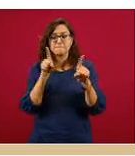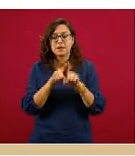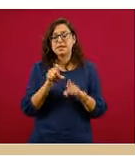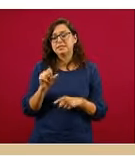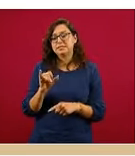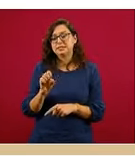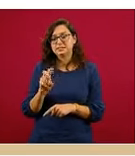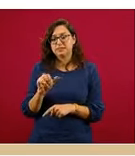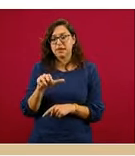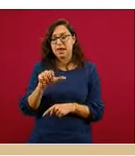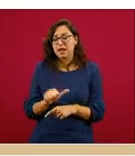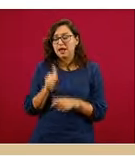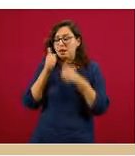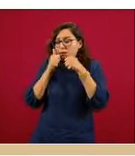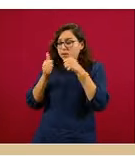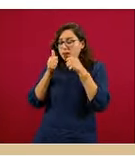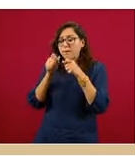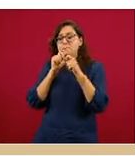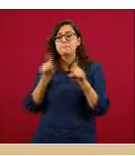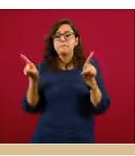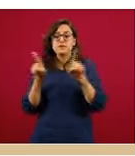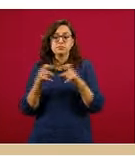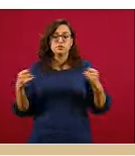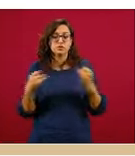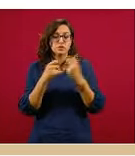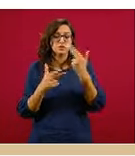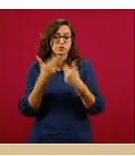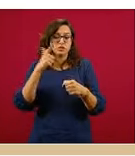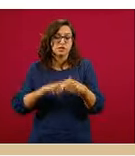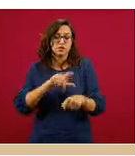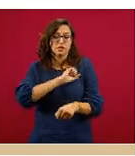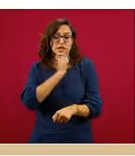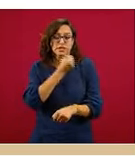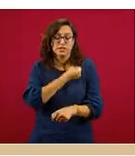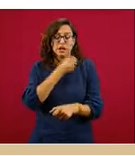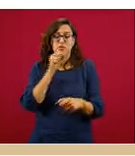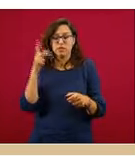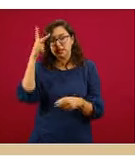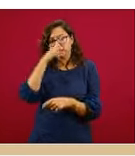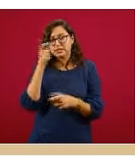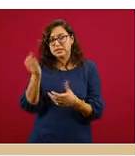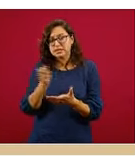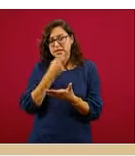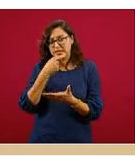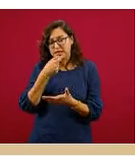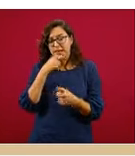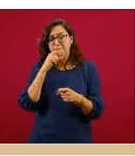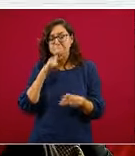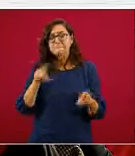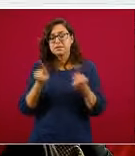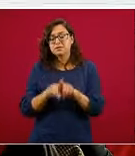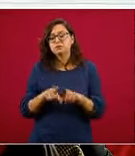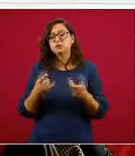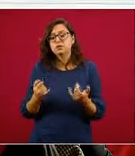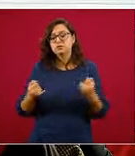CISBEA, también los institutos nacionales de salud como el Instituto Nacional de Psiquiatría y el Instituto Nacional de Salud